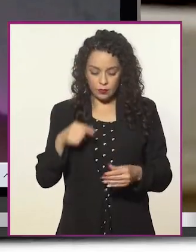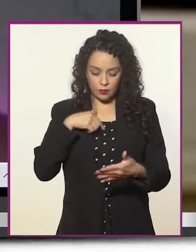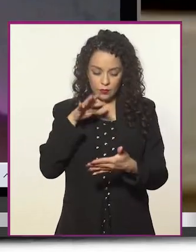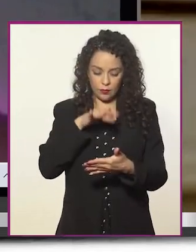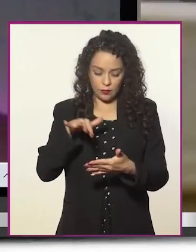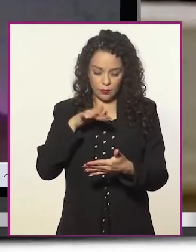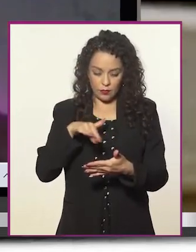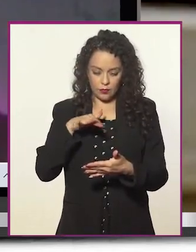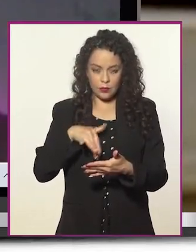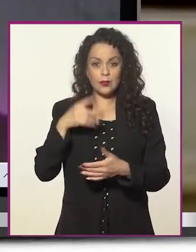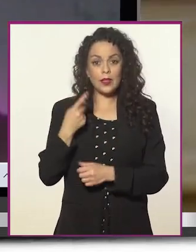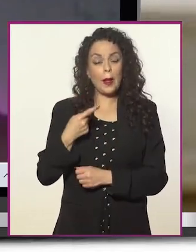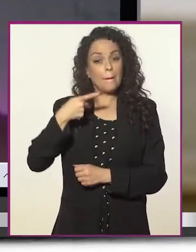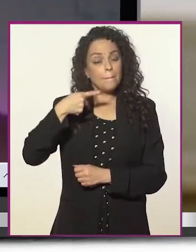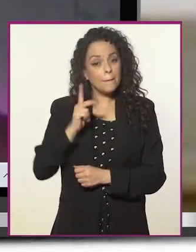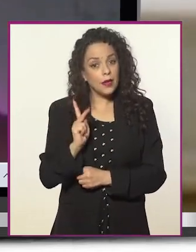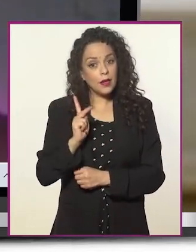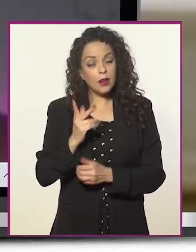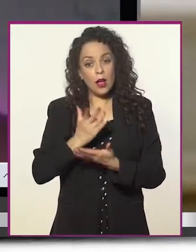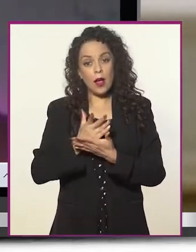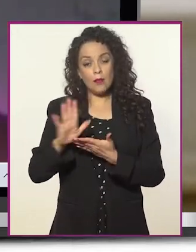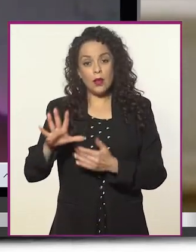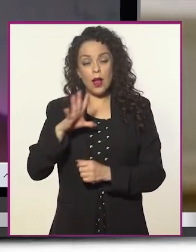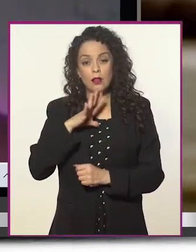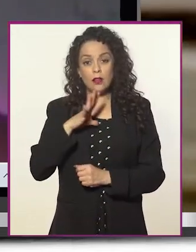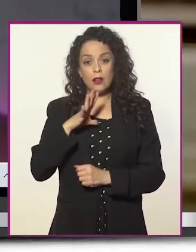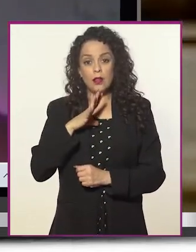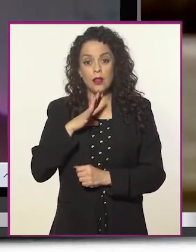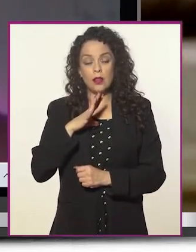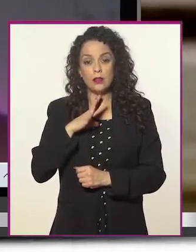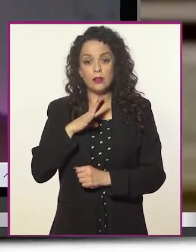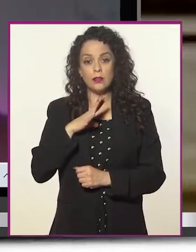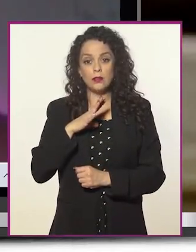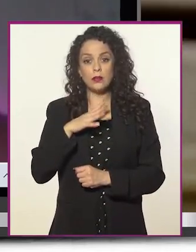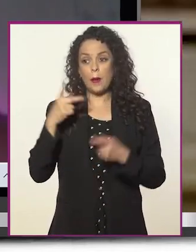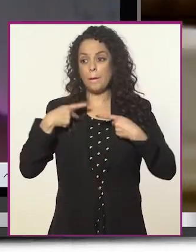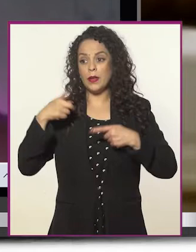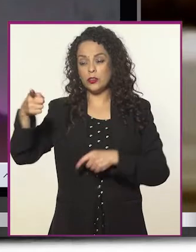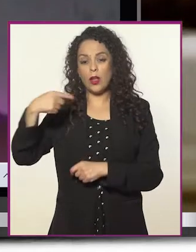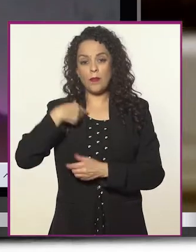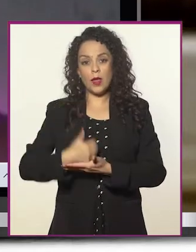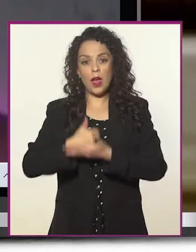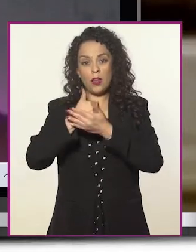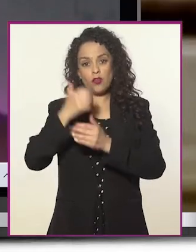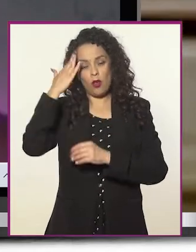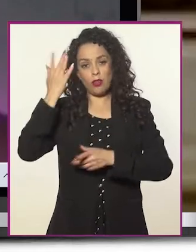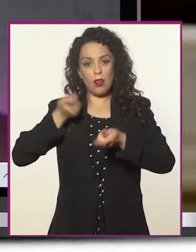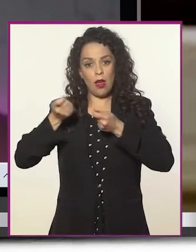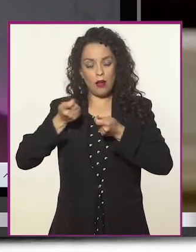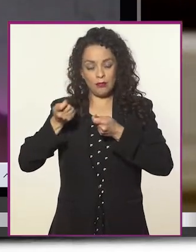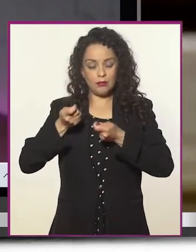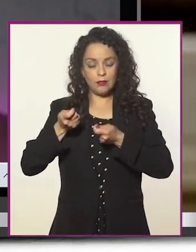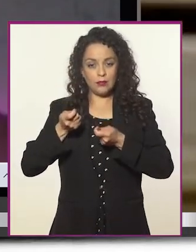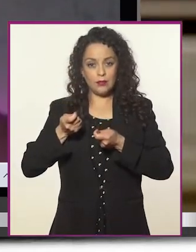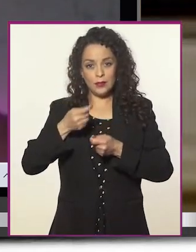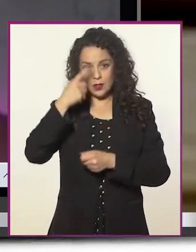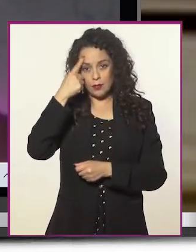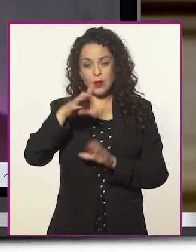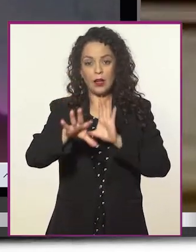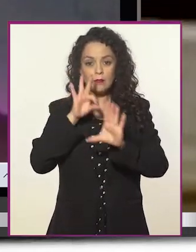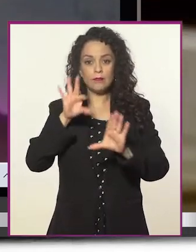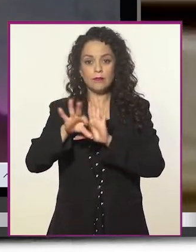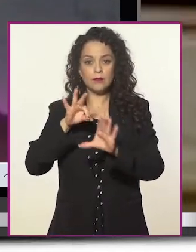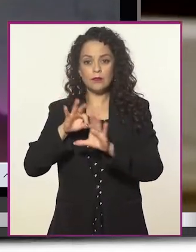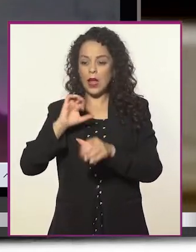acuerdo, pero además tengo una manager y que me ayuda a